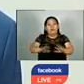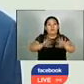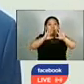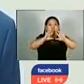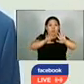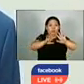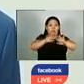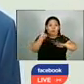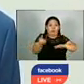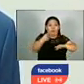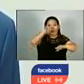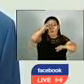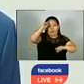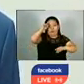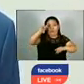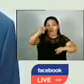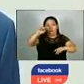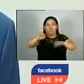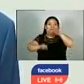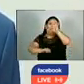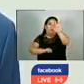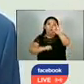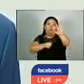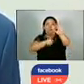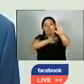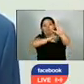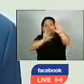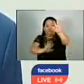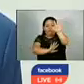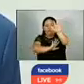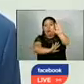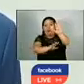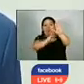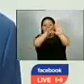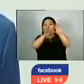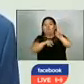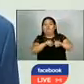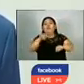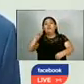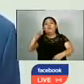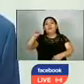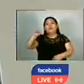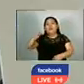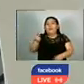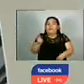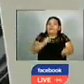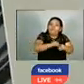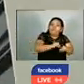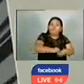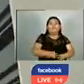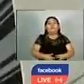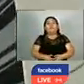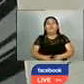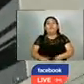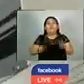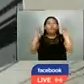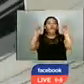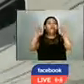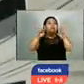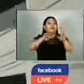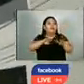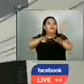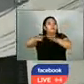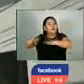magistrados, 5 propietarios y 5 suplentes que conformamos el Tribunal Supremo Electoral en aras del ahorro, pues. Otro de los temas